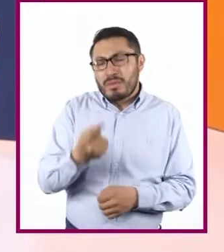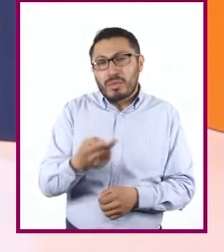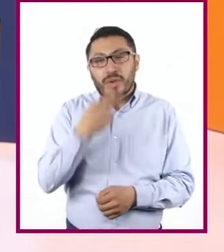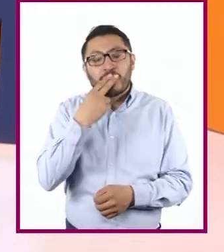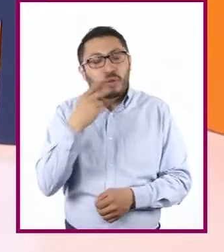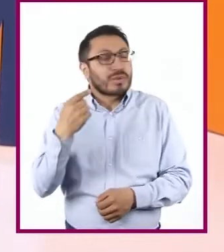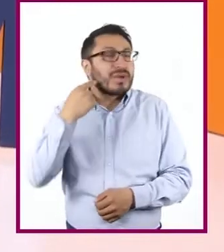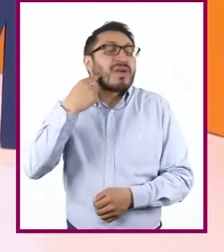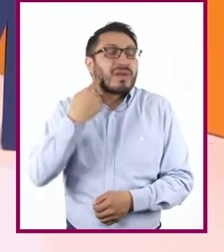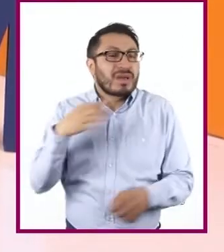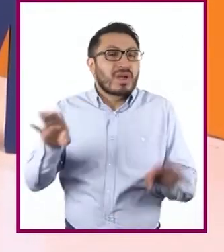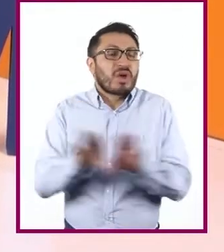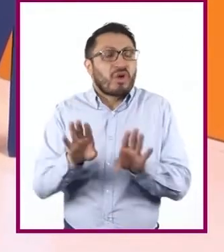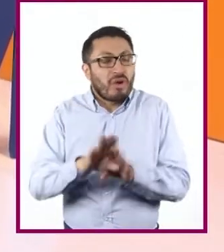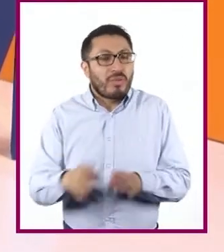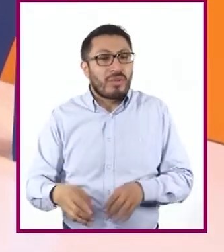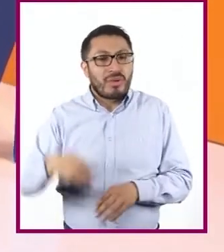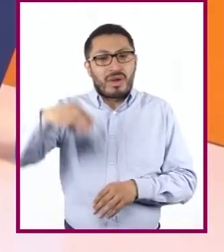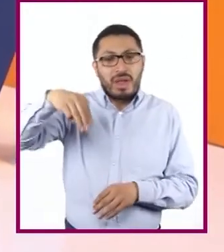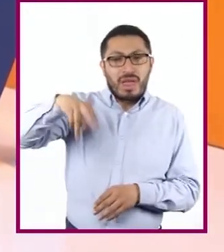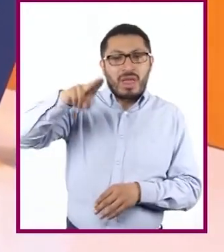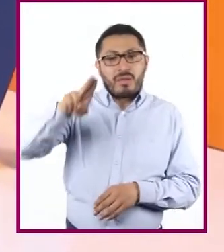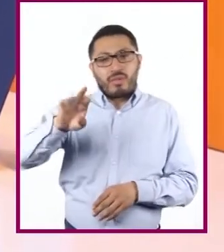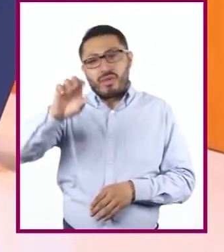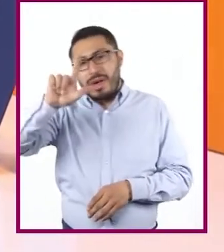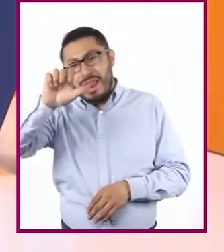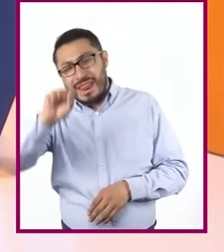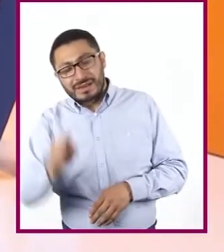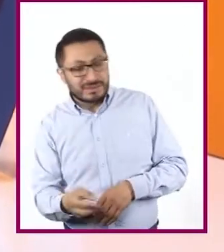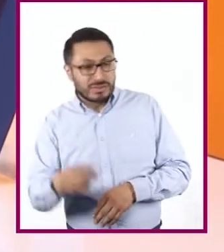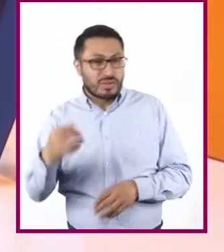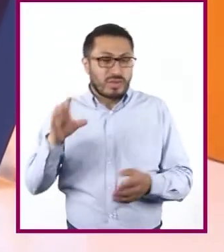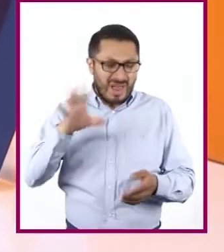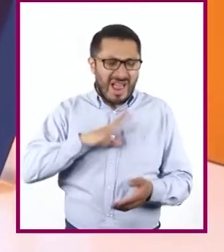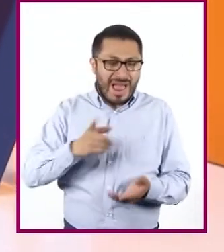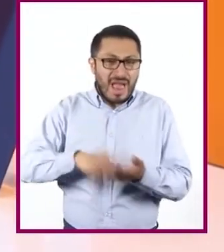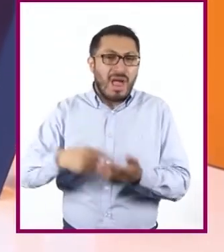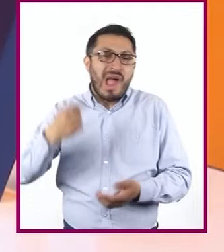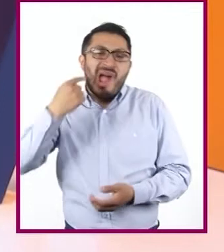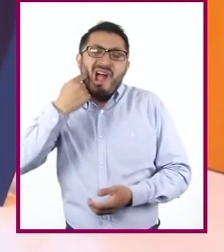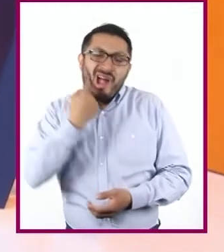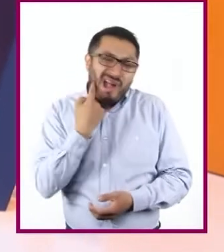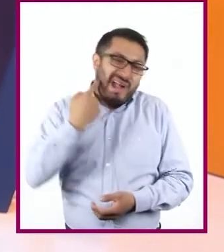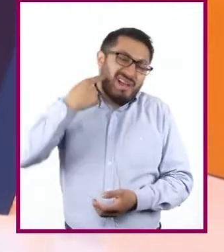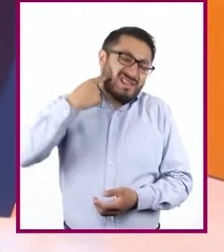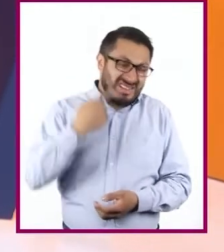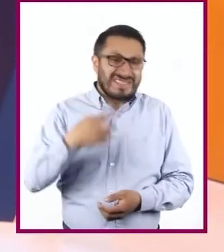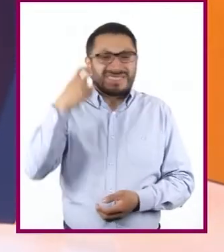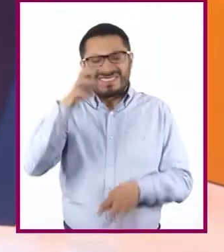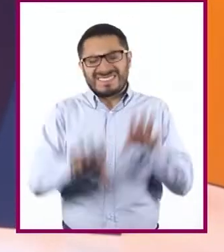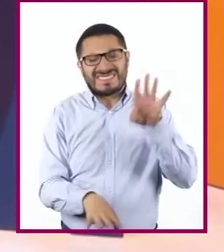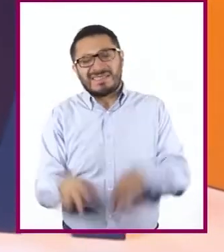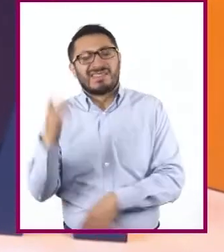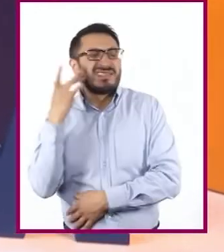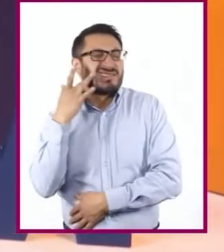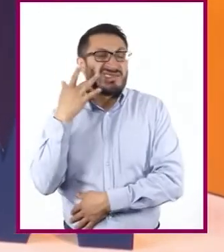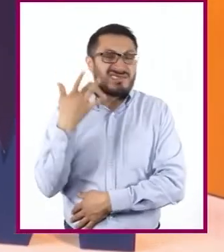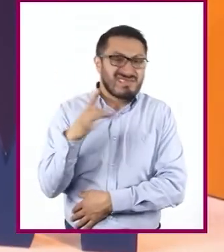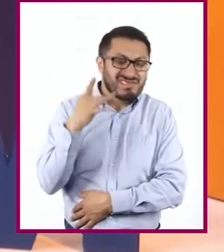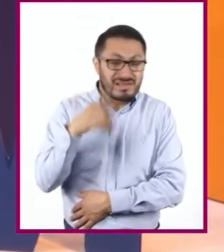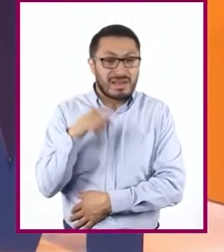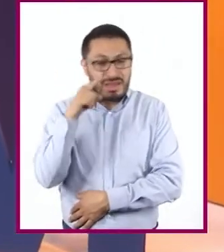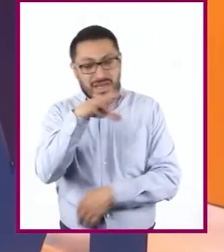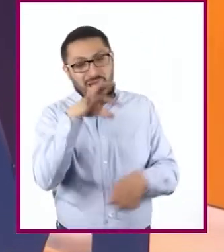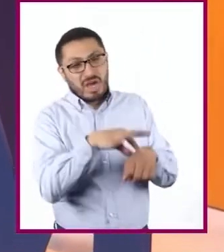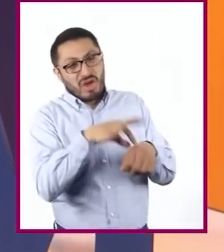inservibles? Esos molares que en la actualidad solo sirven para causarnos dolores horribles, cuando brotan y cuando el dentista